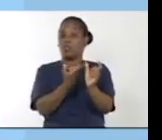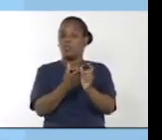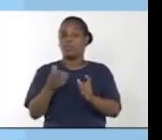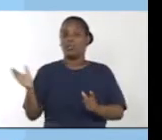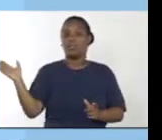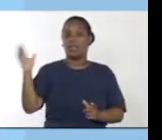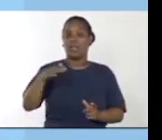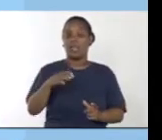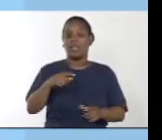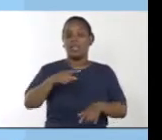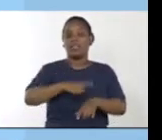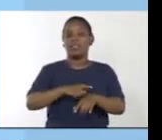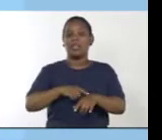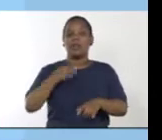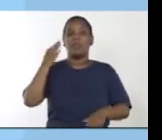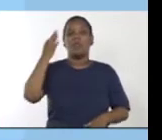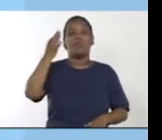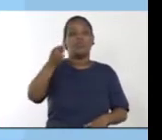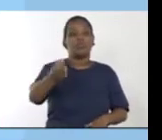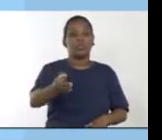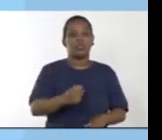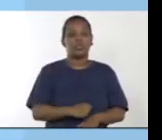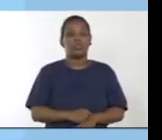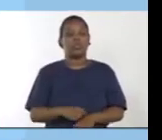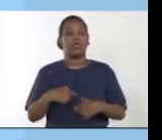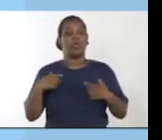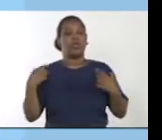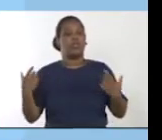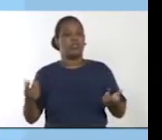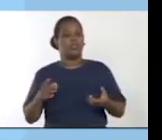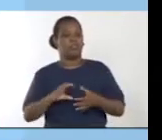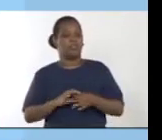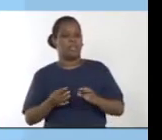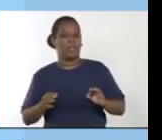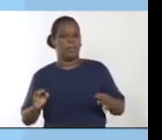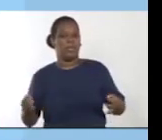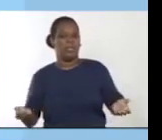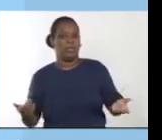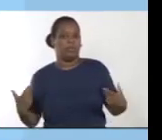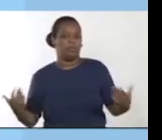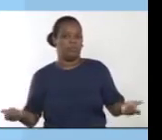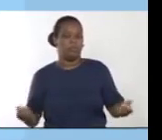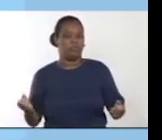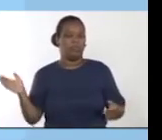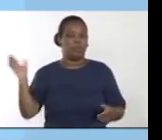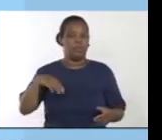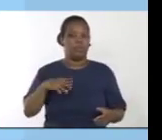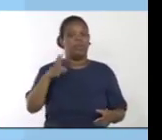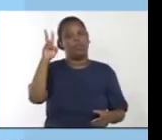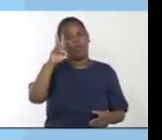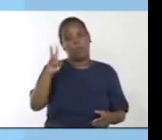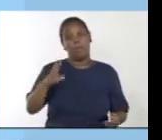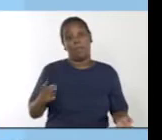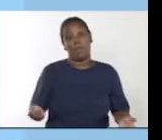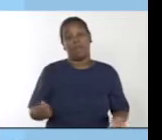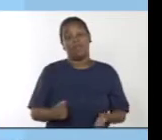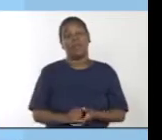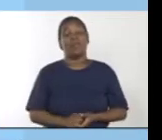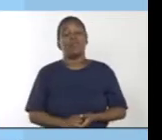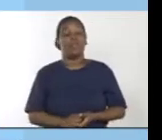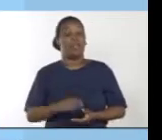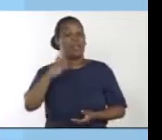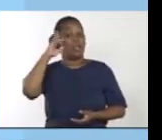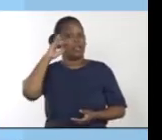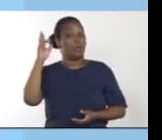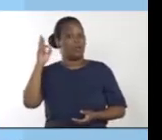futuro. ¿Qué categoría gramatical es la palabra traer? Un verbo. Recuerden que lo primero es